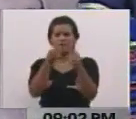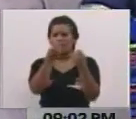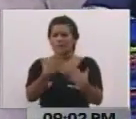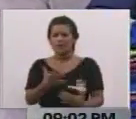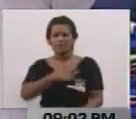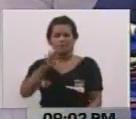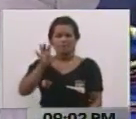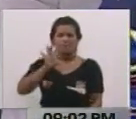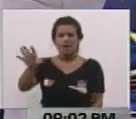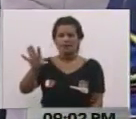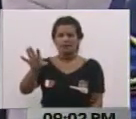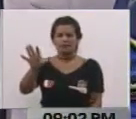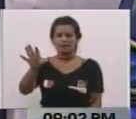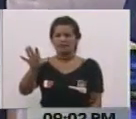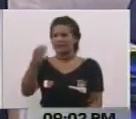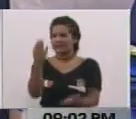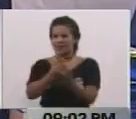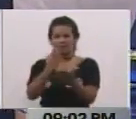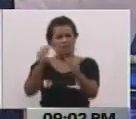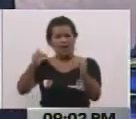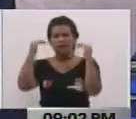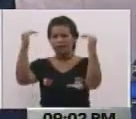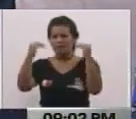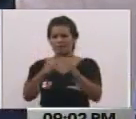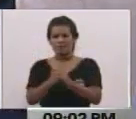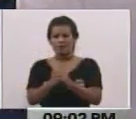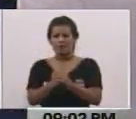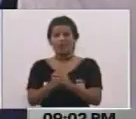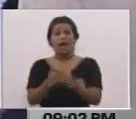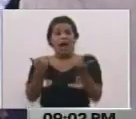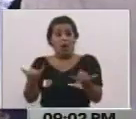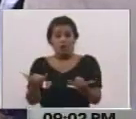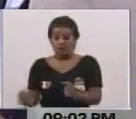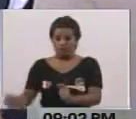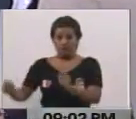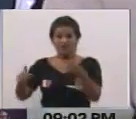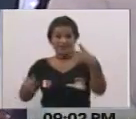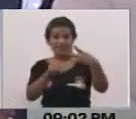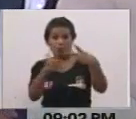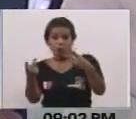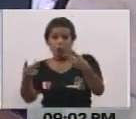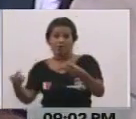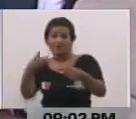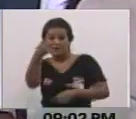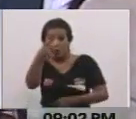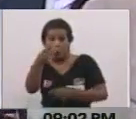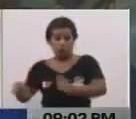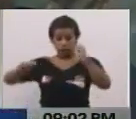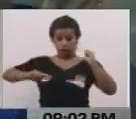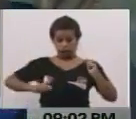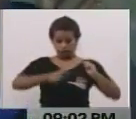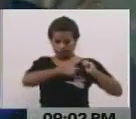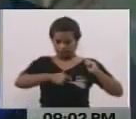patria arriba. Y que para mí también iba a ser un orgullo llevar y portar esta distinción